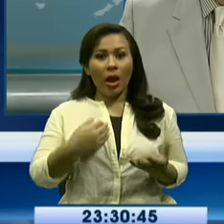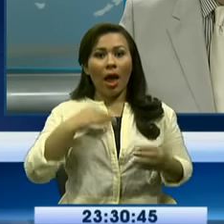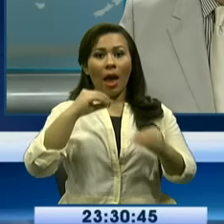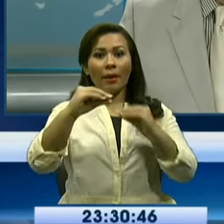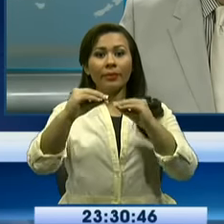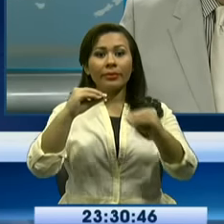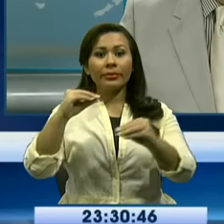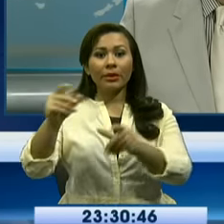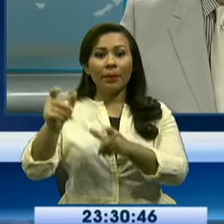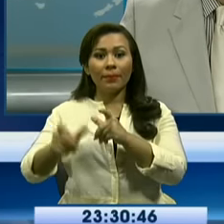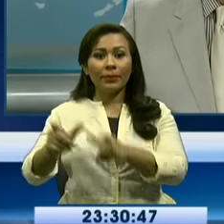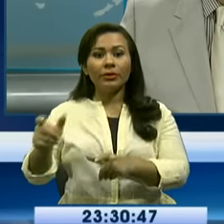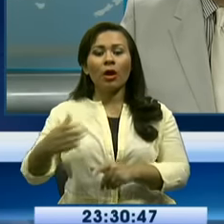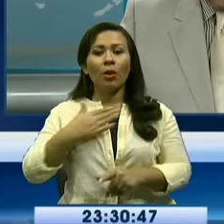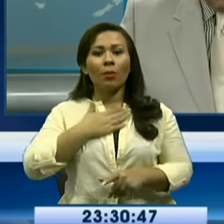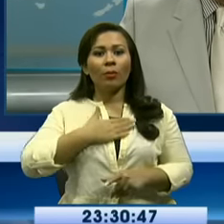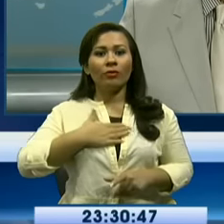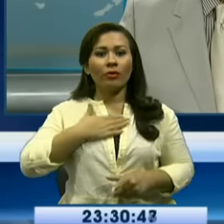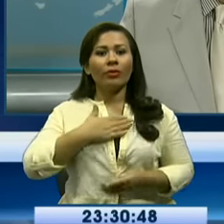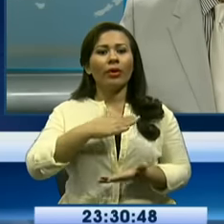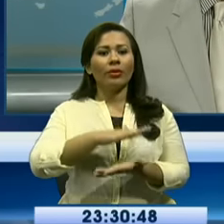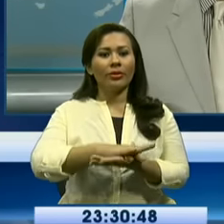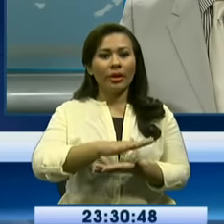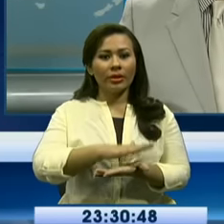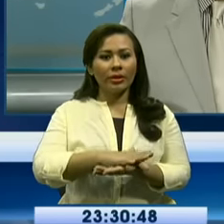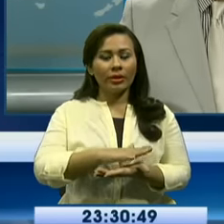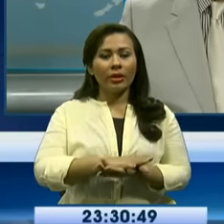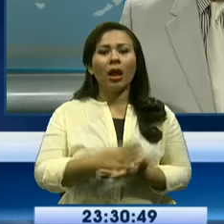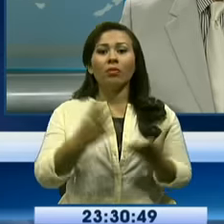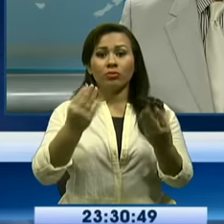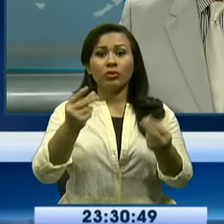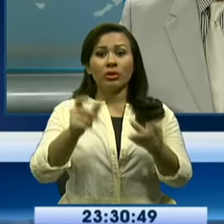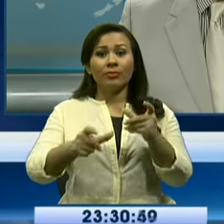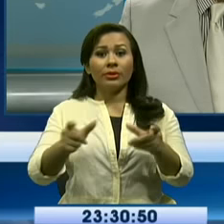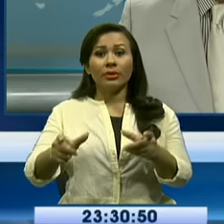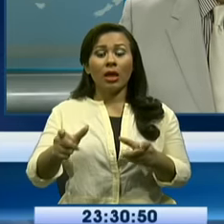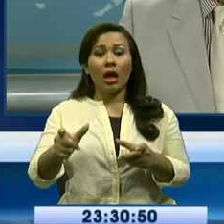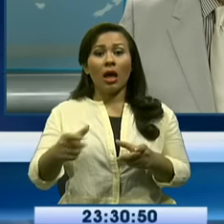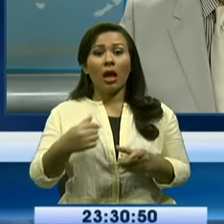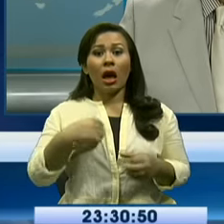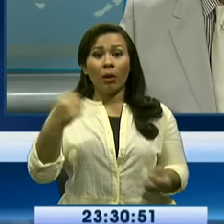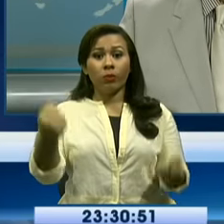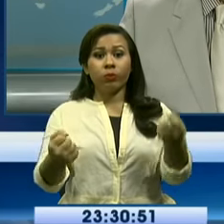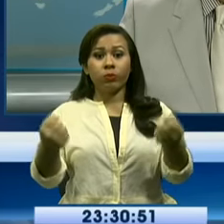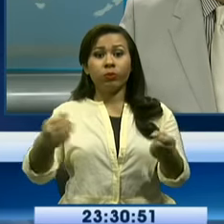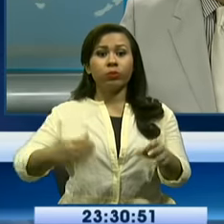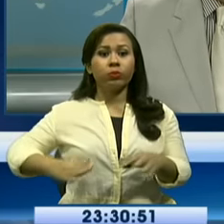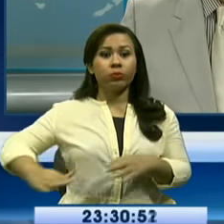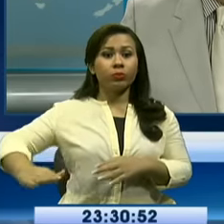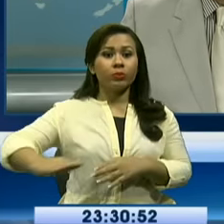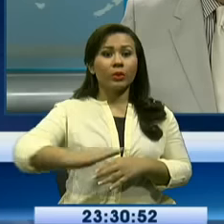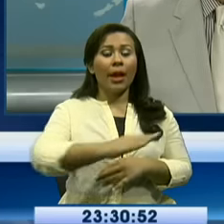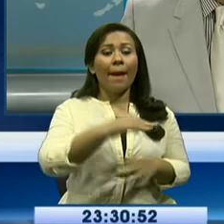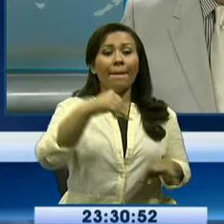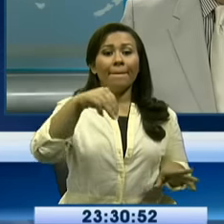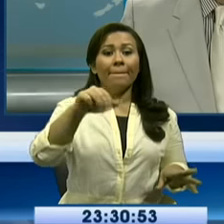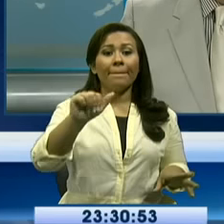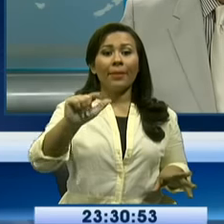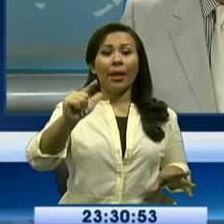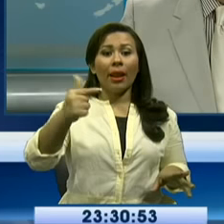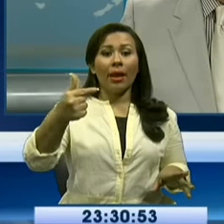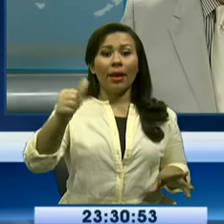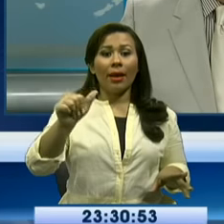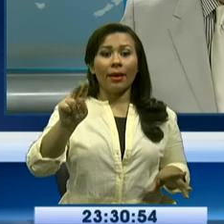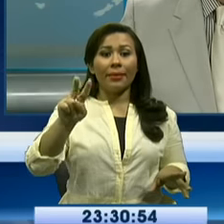favor, la gente mantenga la calma. Correcto. Hay muchas personas que han ido en sus carros al sector de la Valdramina, me están reportando.